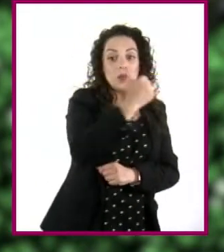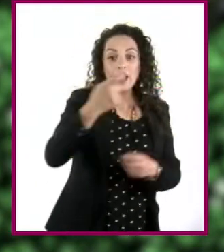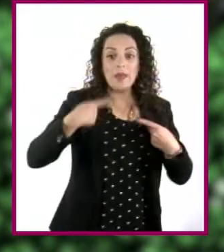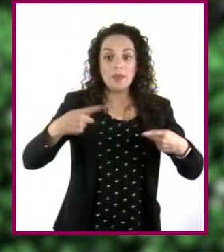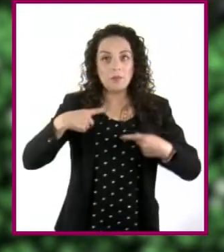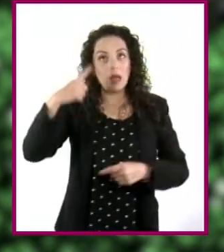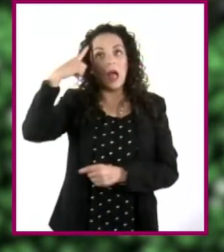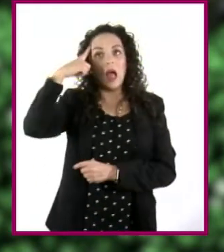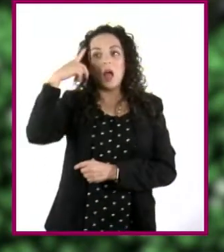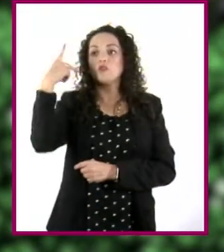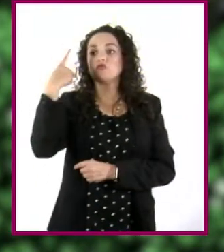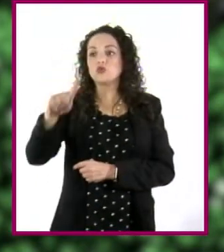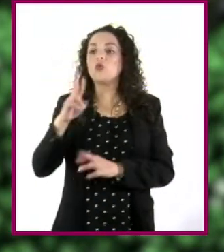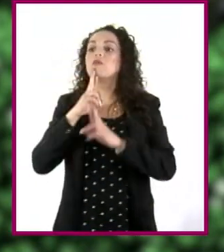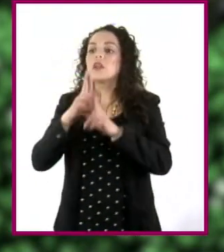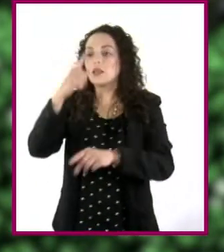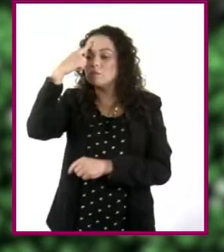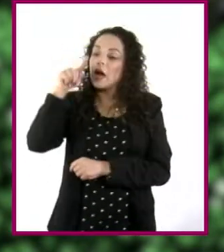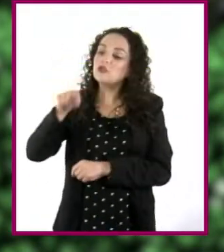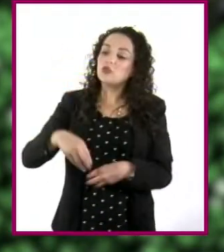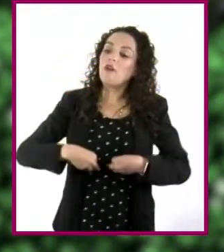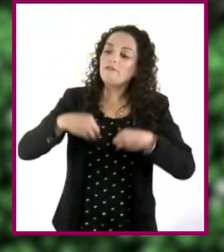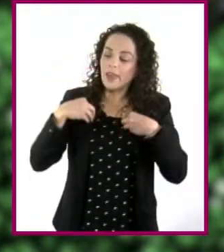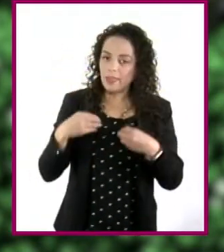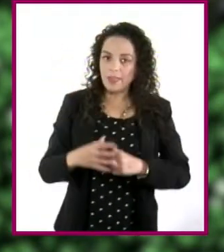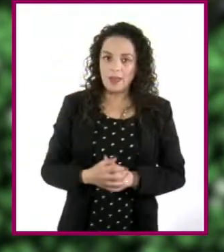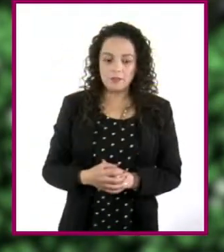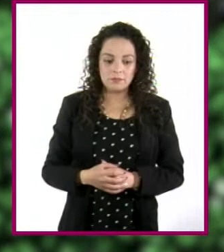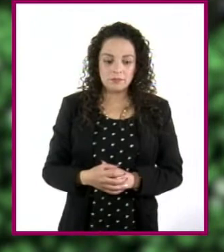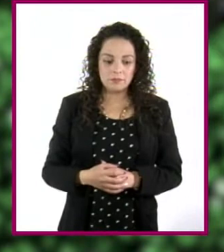suya. ¿Qué pasa?